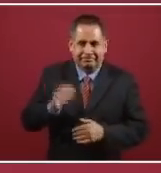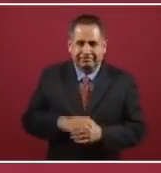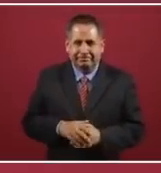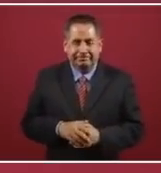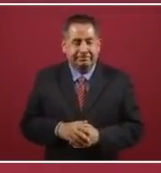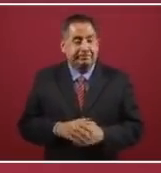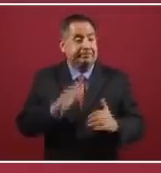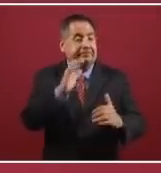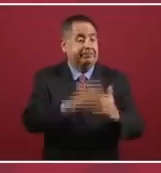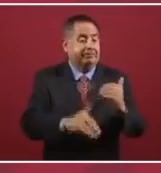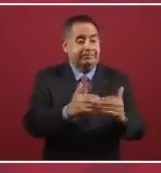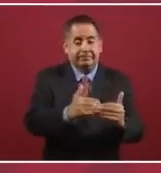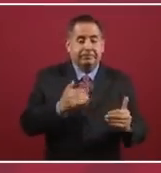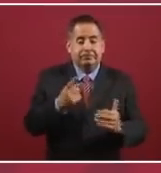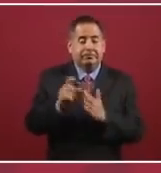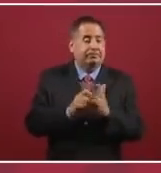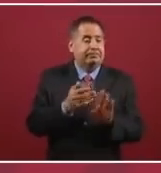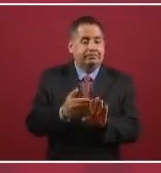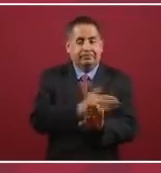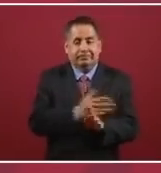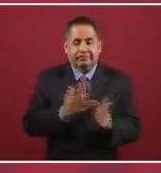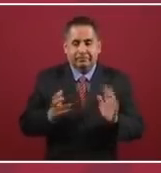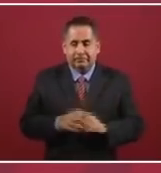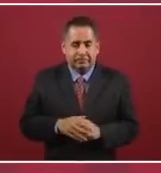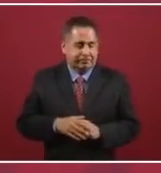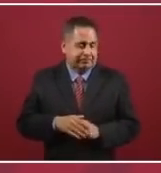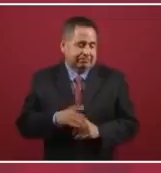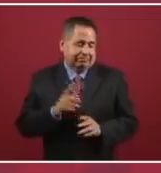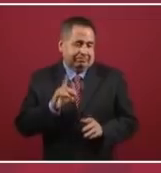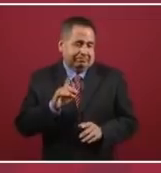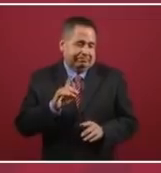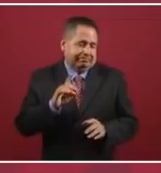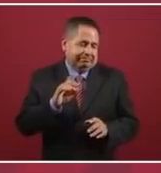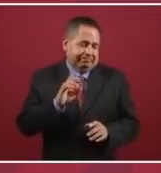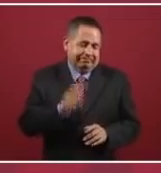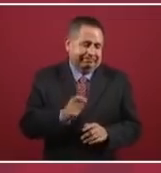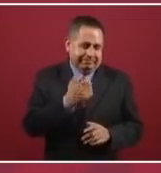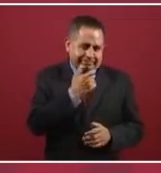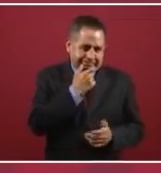terminado el aeropuerto de Santa Lucía.